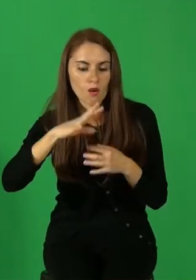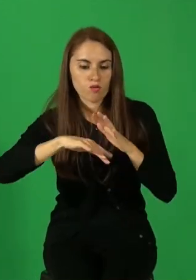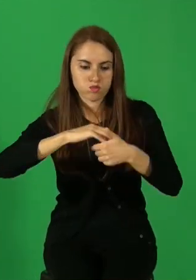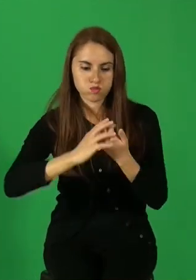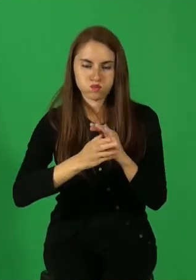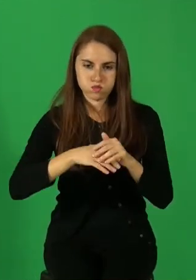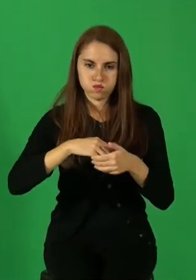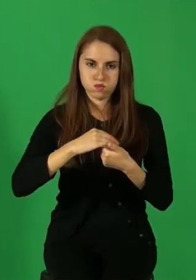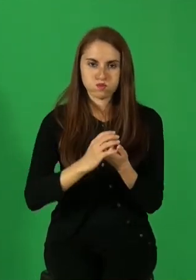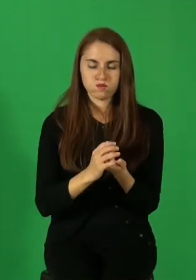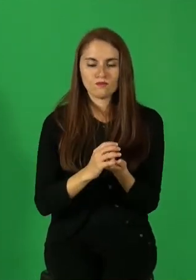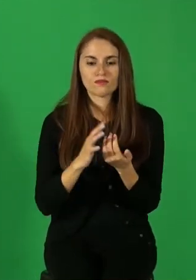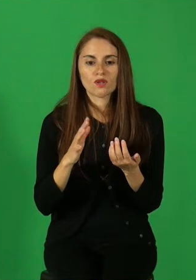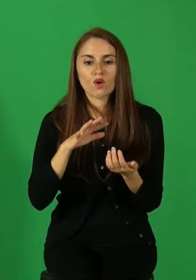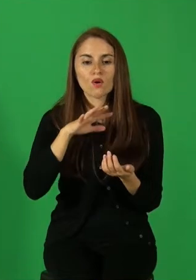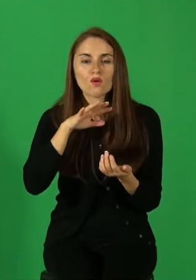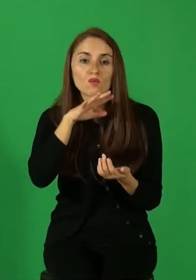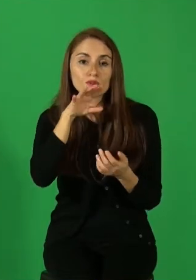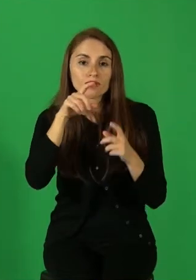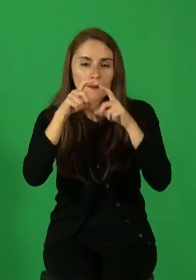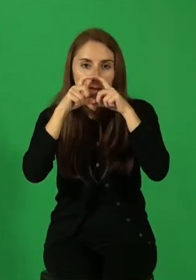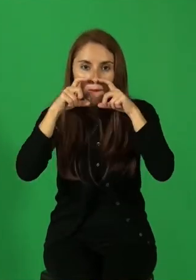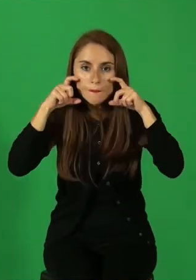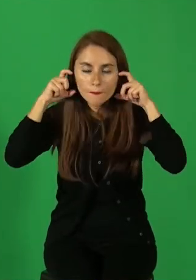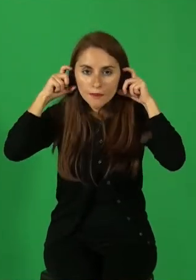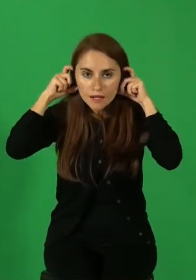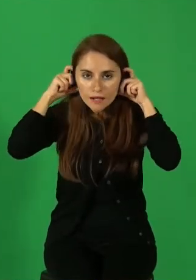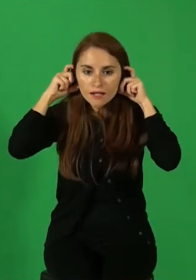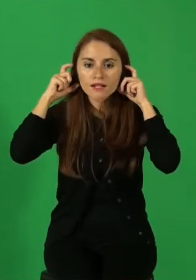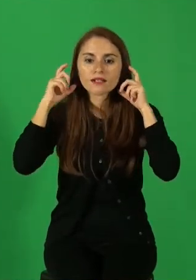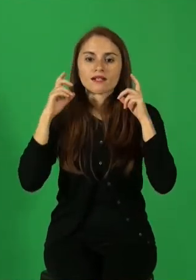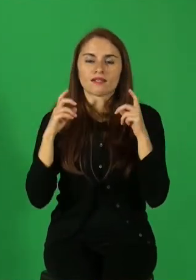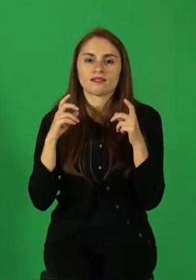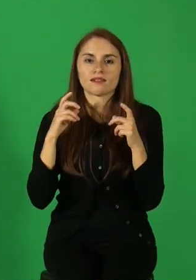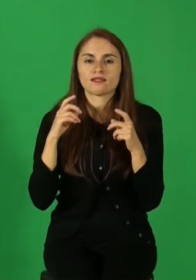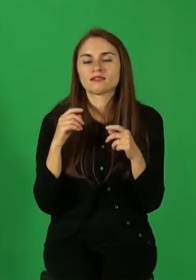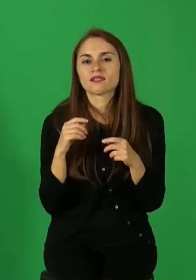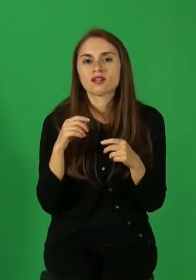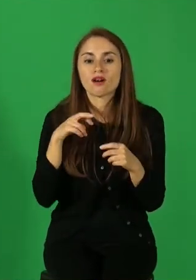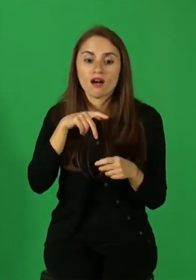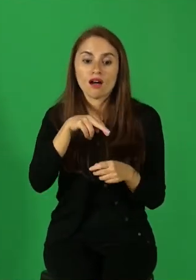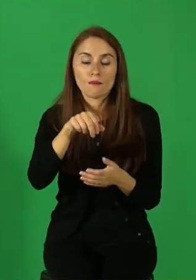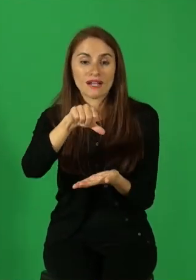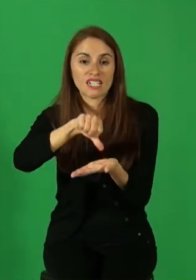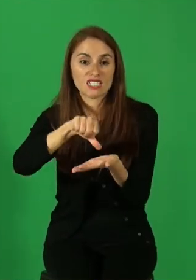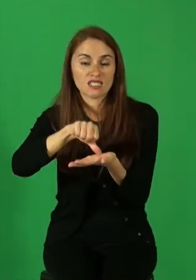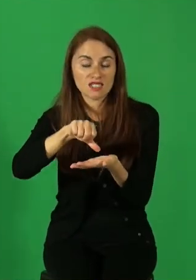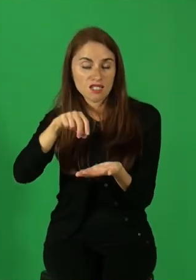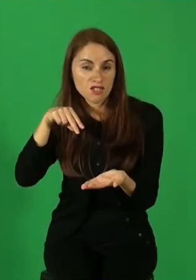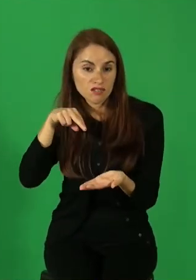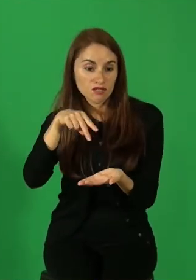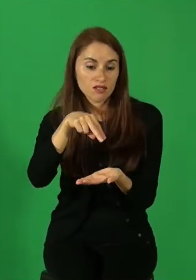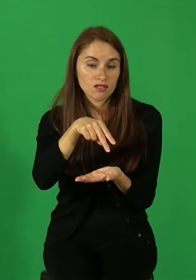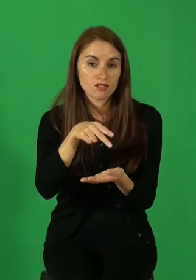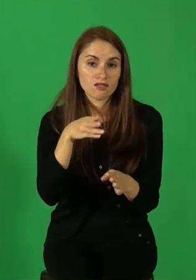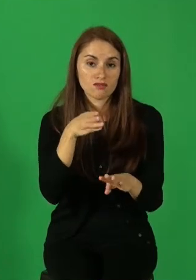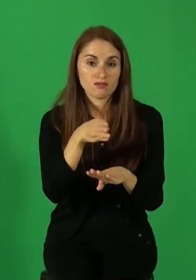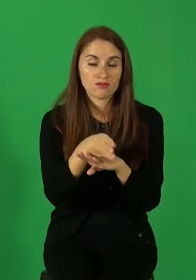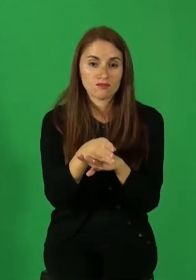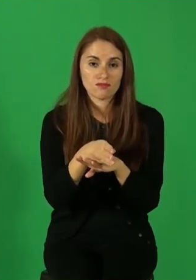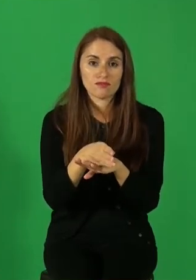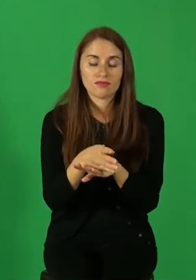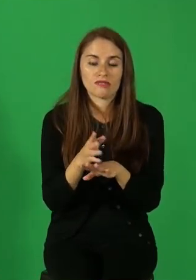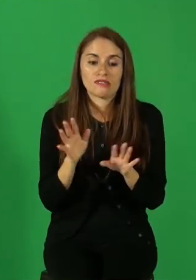agua, usar la mascarilla, pasearme por el centro de la ciudad. Entonces,